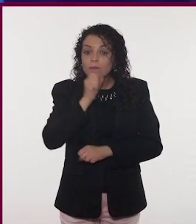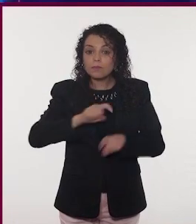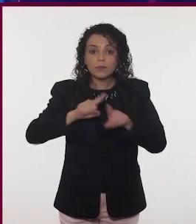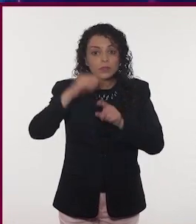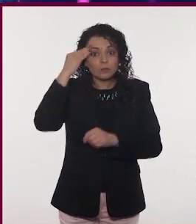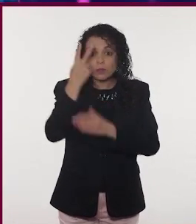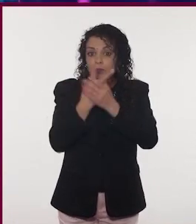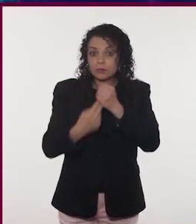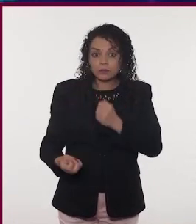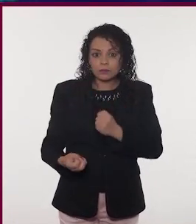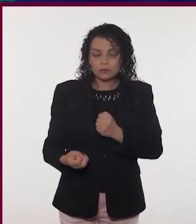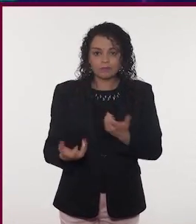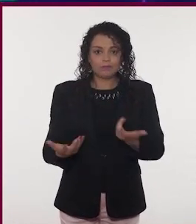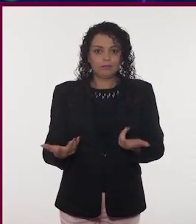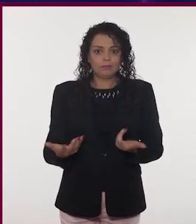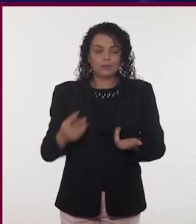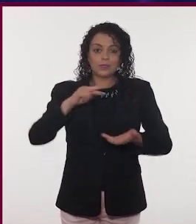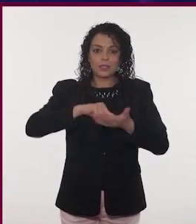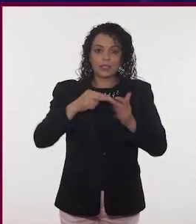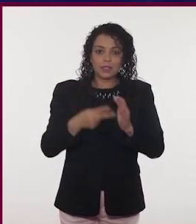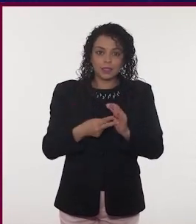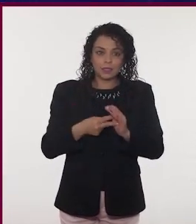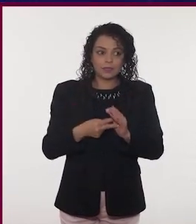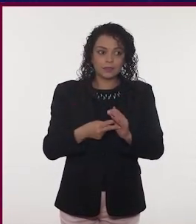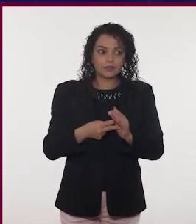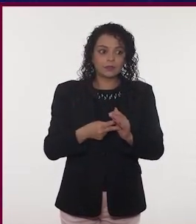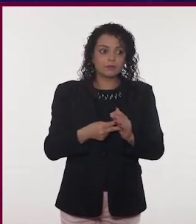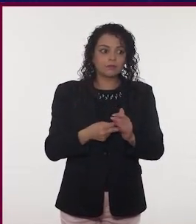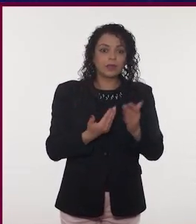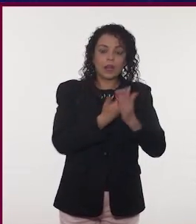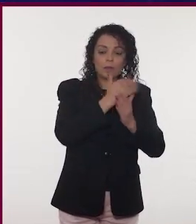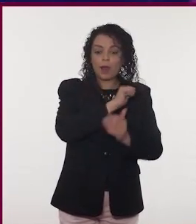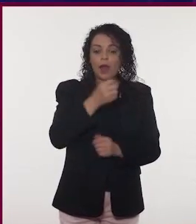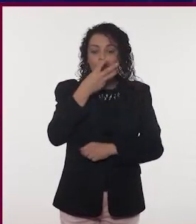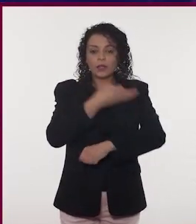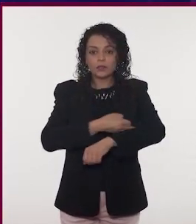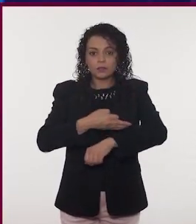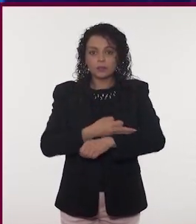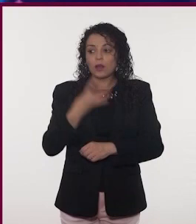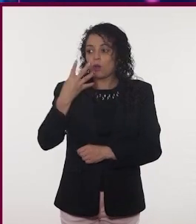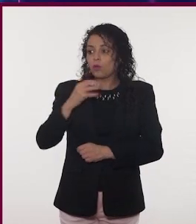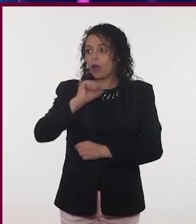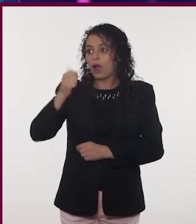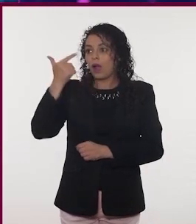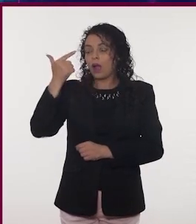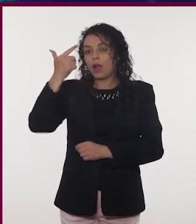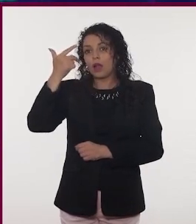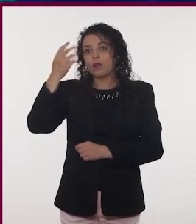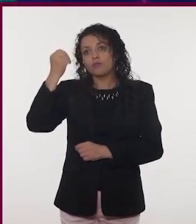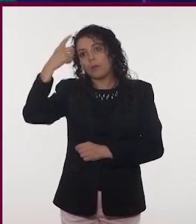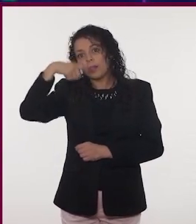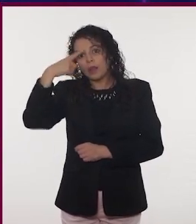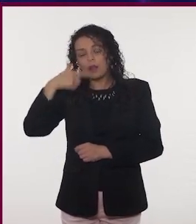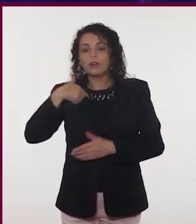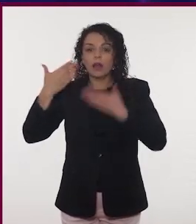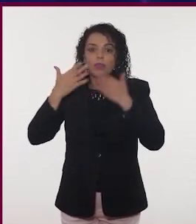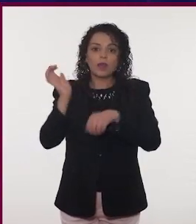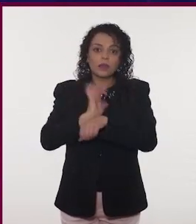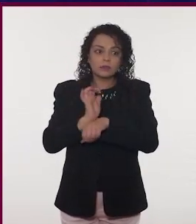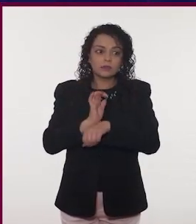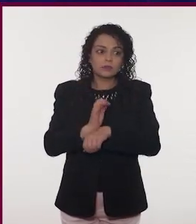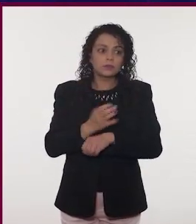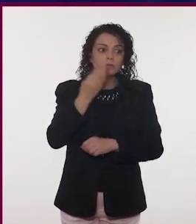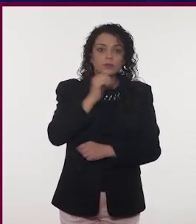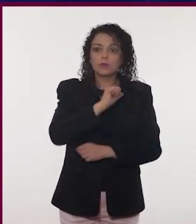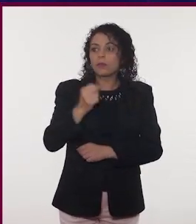la tarde estudiaba ingeniería y de 4 de la tarde a 9 de la noche estudiaba yo cine y de 10 de la noche a 2 de la